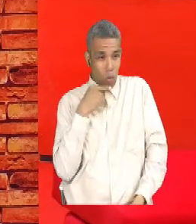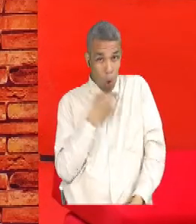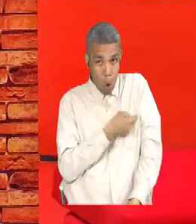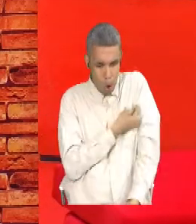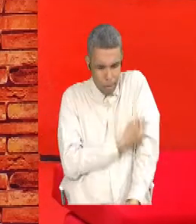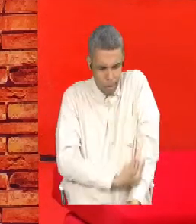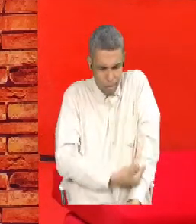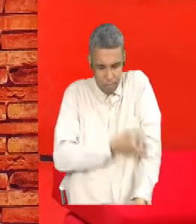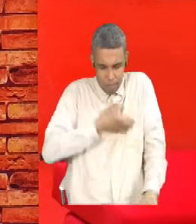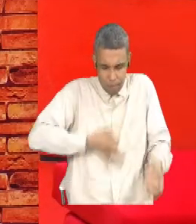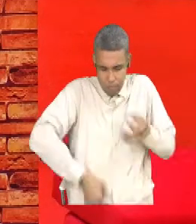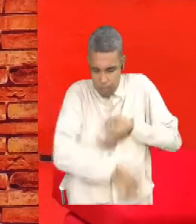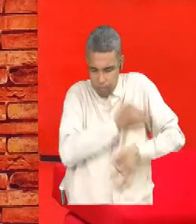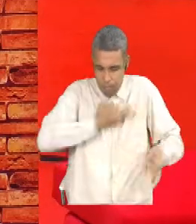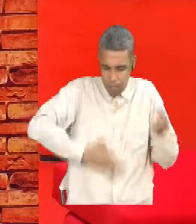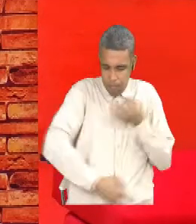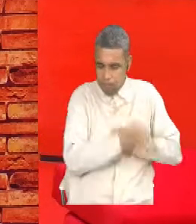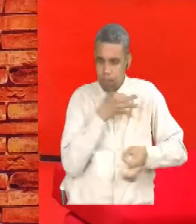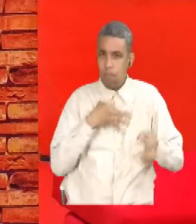Lo batimos